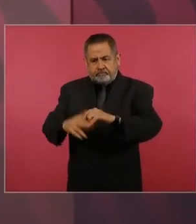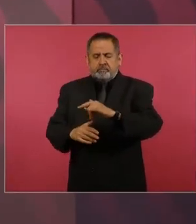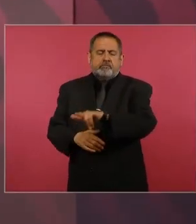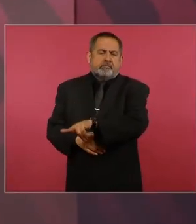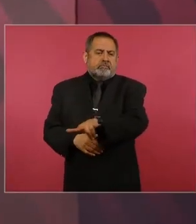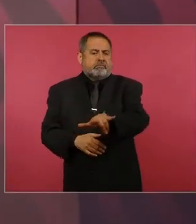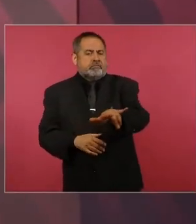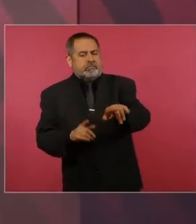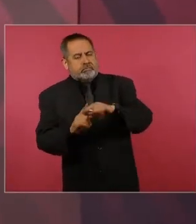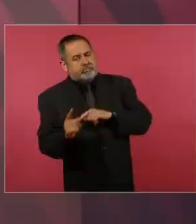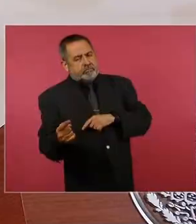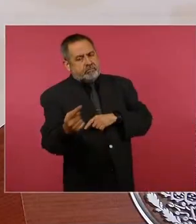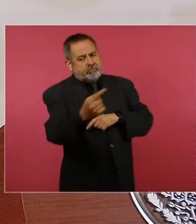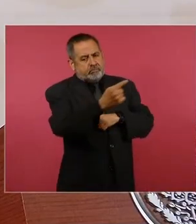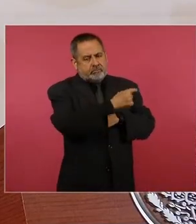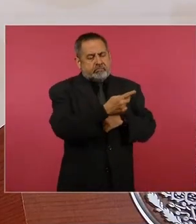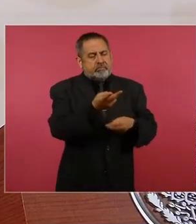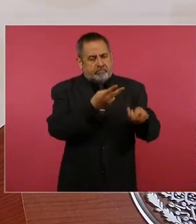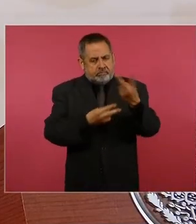regreso